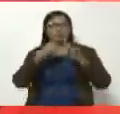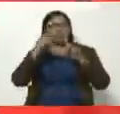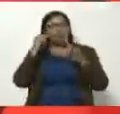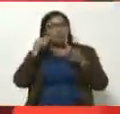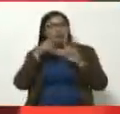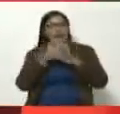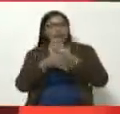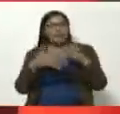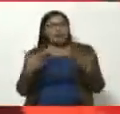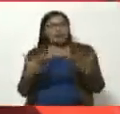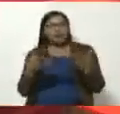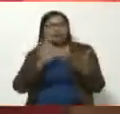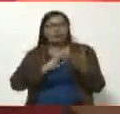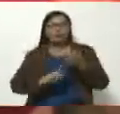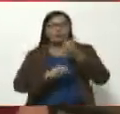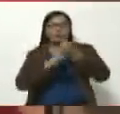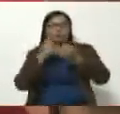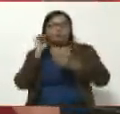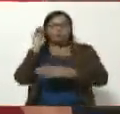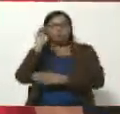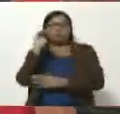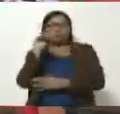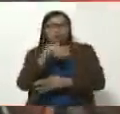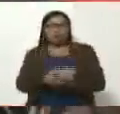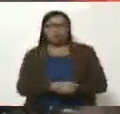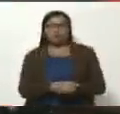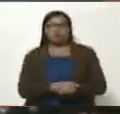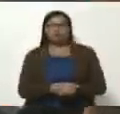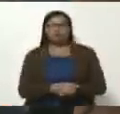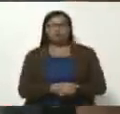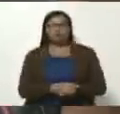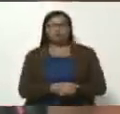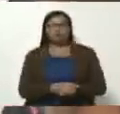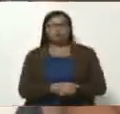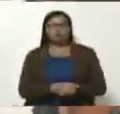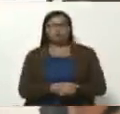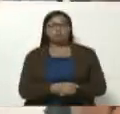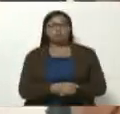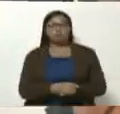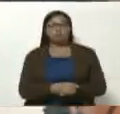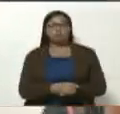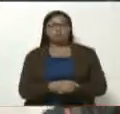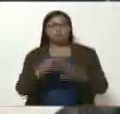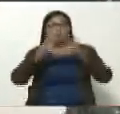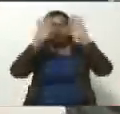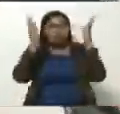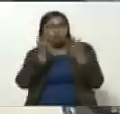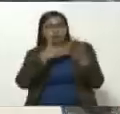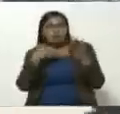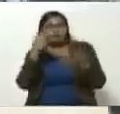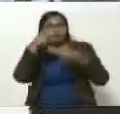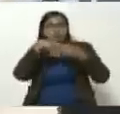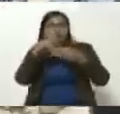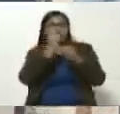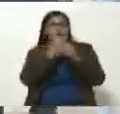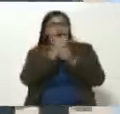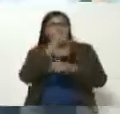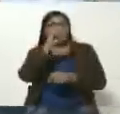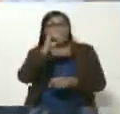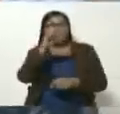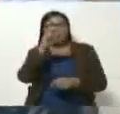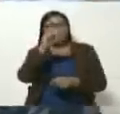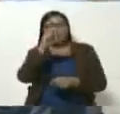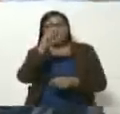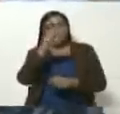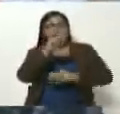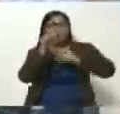puede ser la potencialidad hacia futuro. Justamente, como tú dices, todo el mundo quiere trabajar en Monómeros. Ahorita todo el mundo quiere trabajar en Monómeros. Todo el